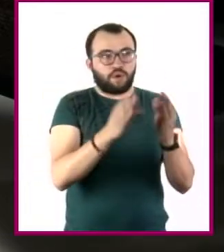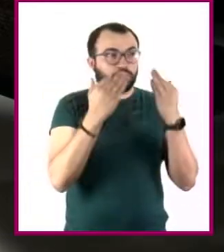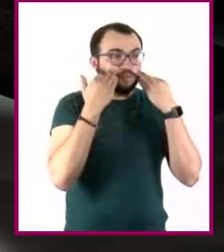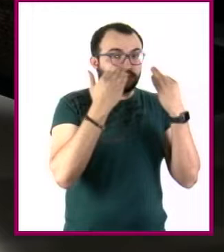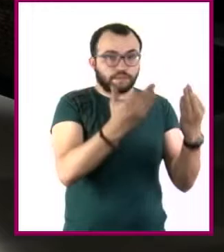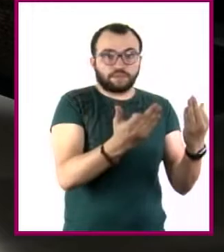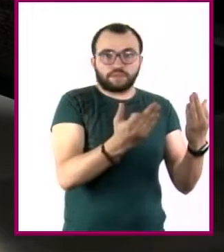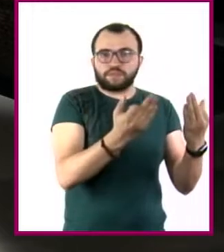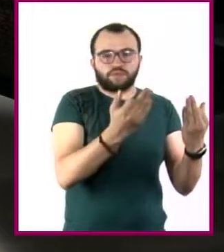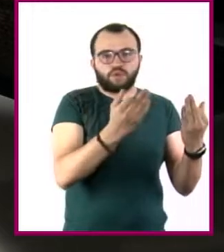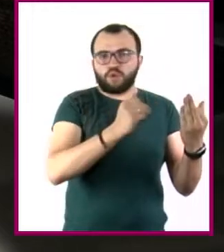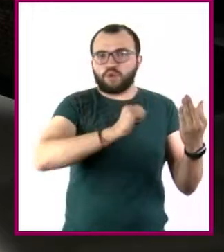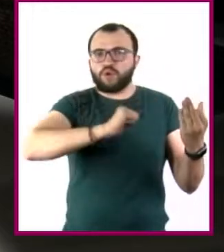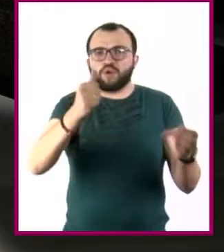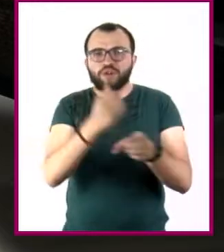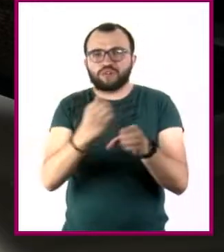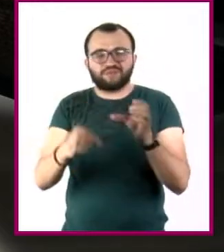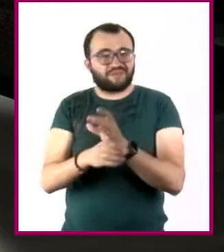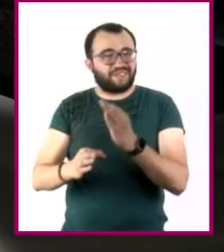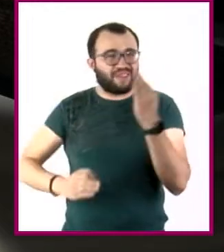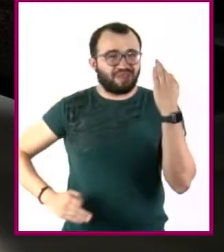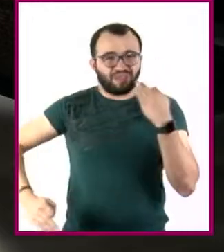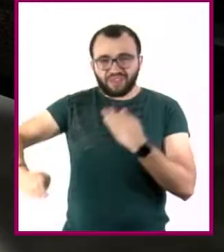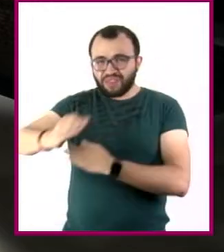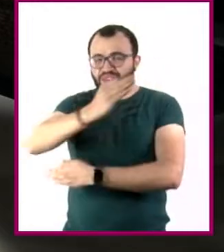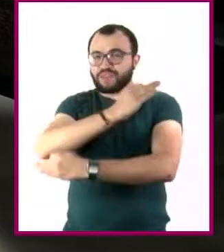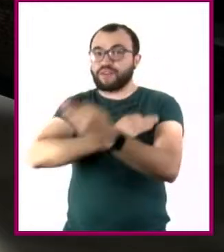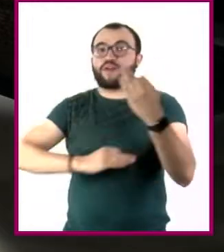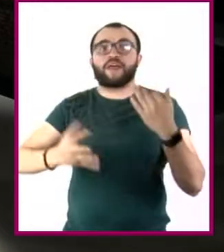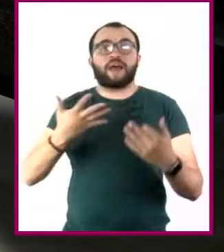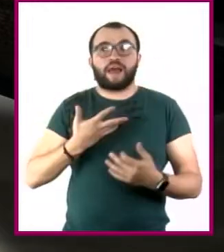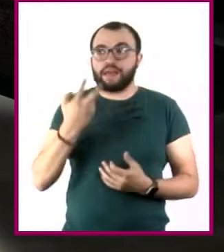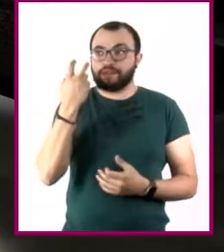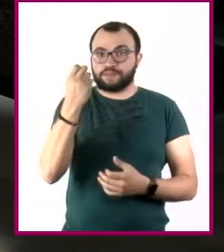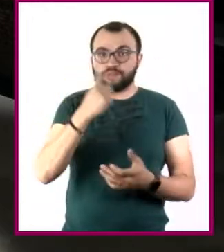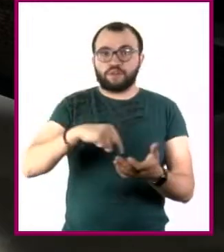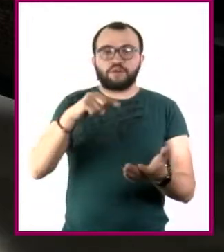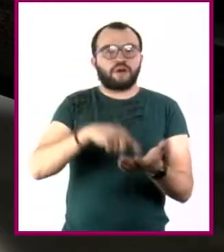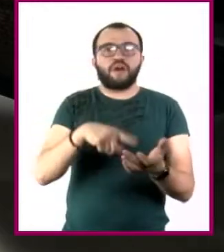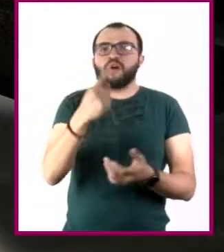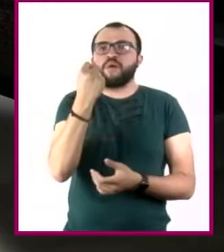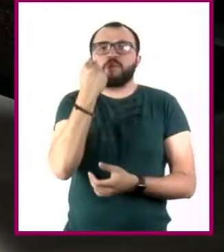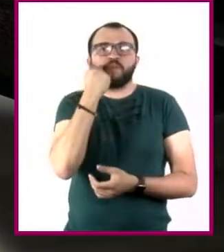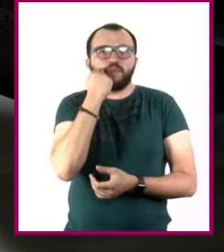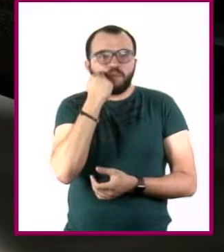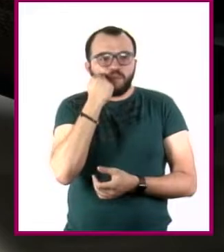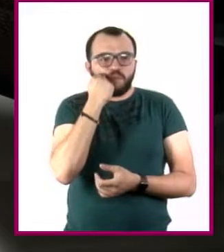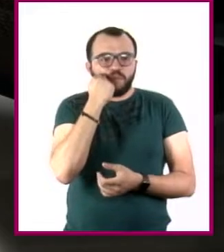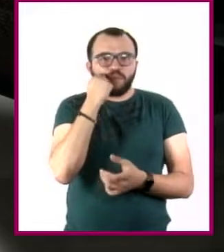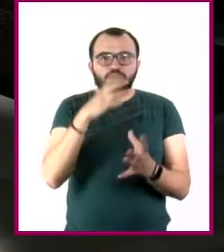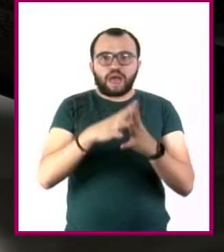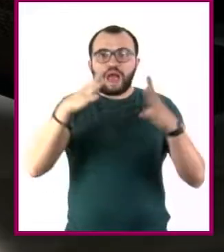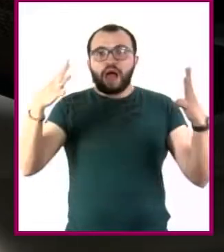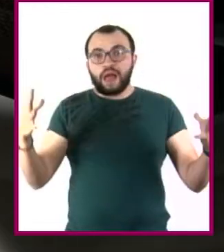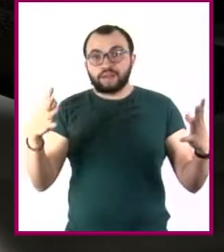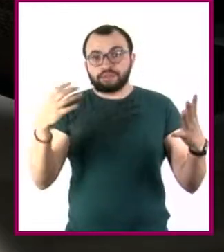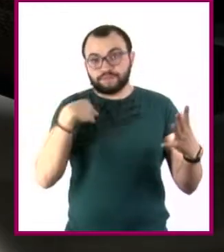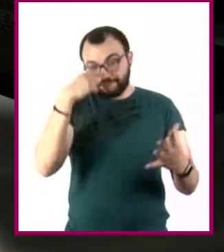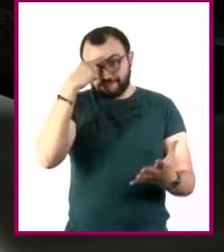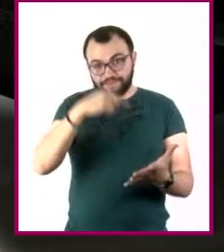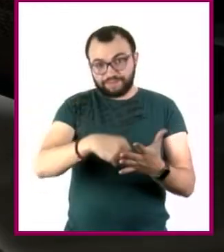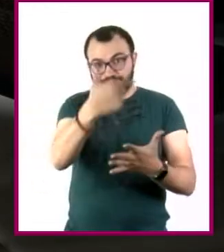sino exactamente todas las cosas que estén en este lugar sin importar su tamaño, la lista se